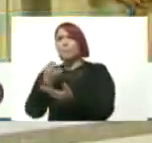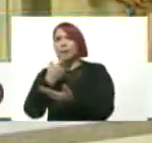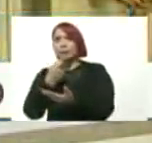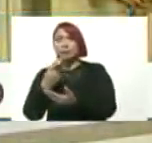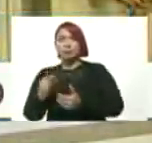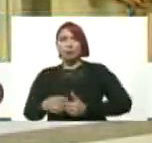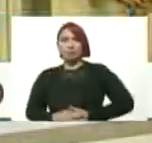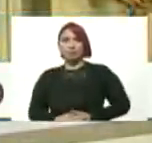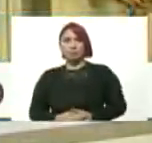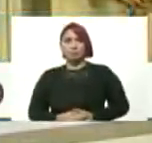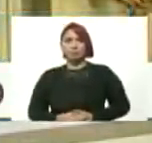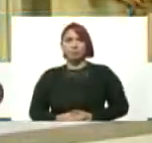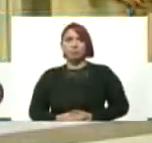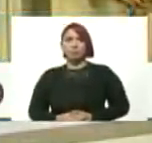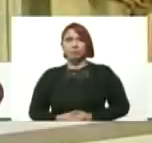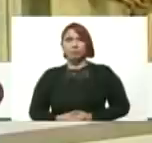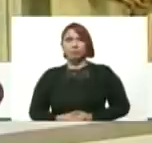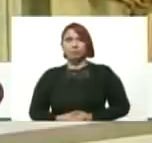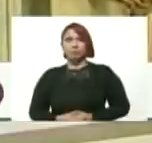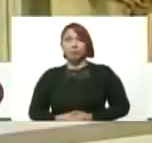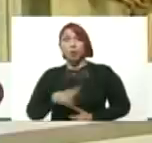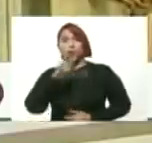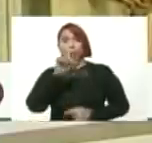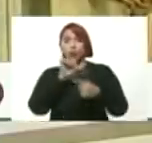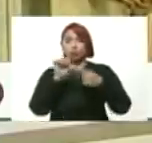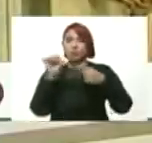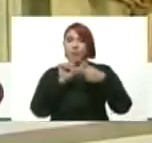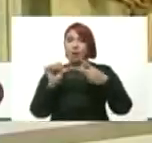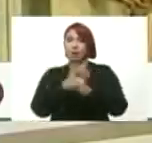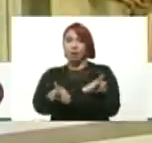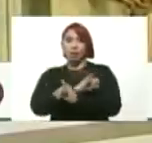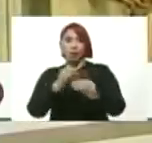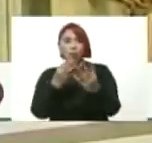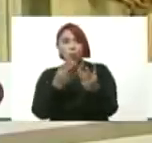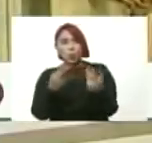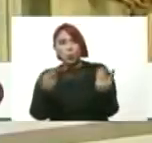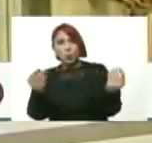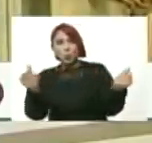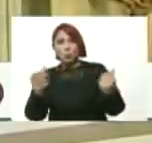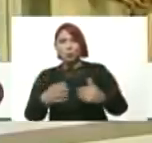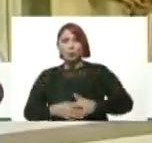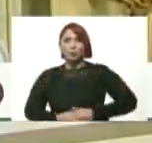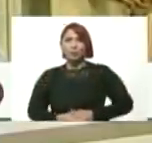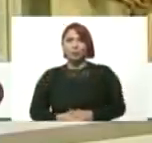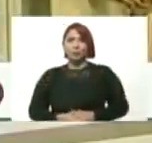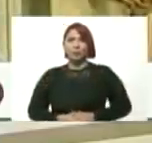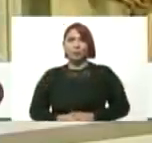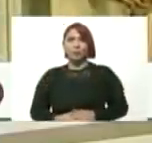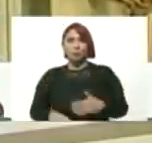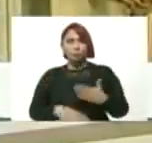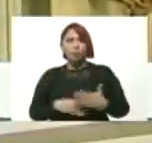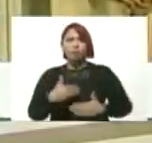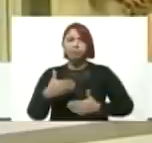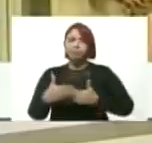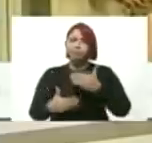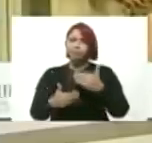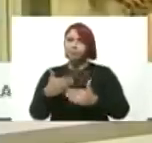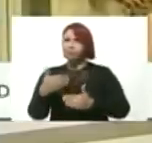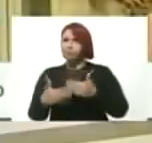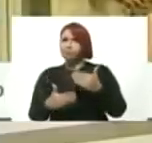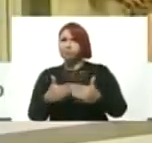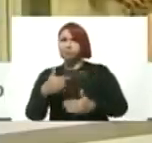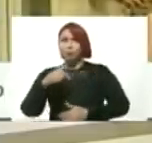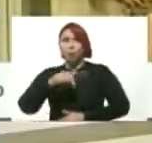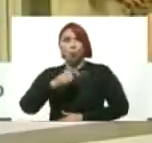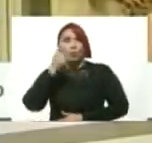qué en dos semanas está aliviada curada vamos a avanzar hoy